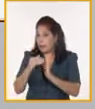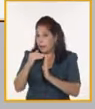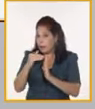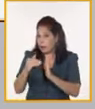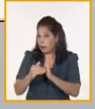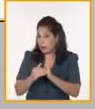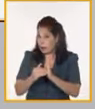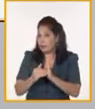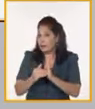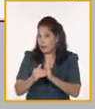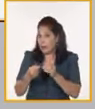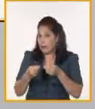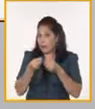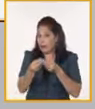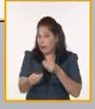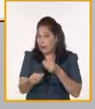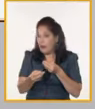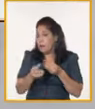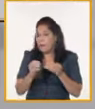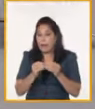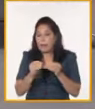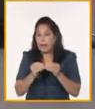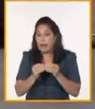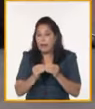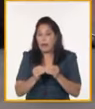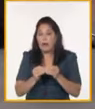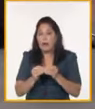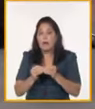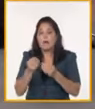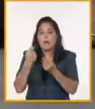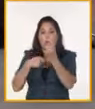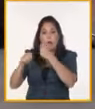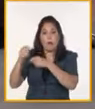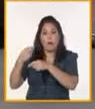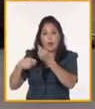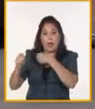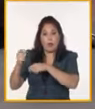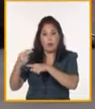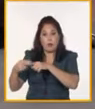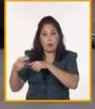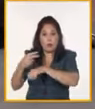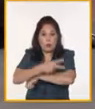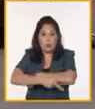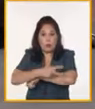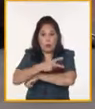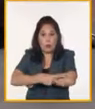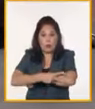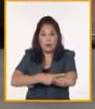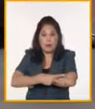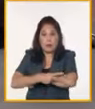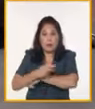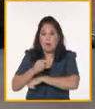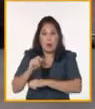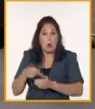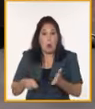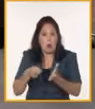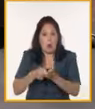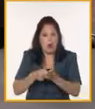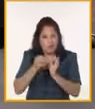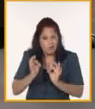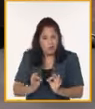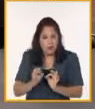solamente con la actividad vinculada a las importaciones la Sub declaración evasión se calculen unos 40,000 es más la evasión y la Sub